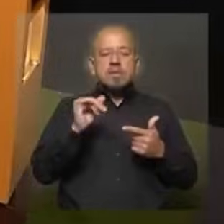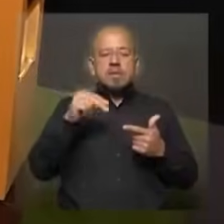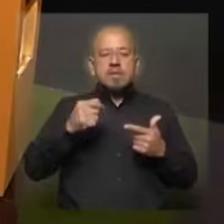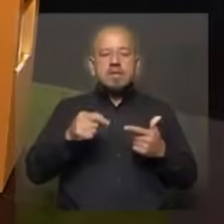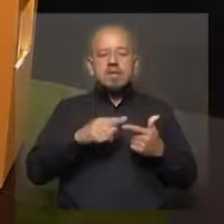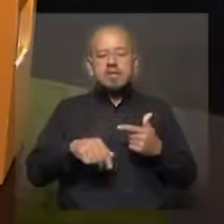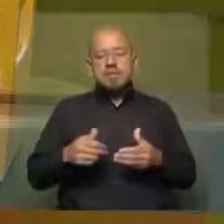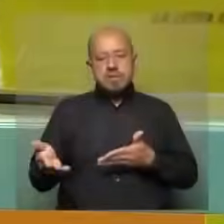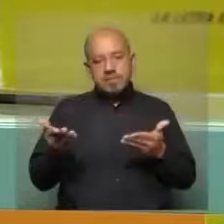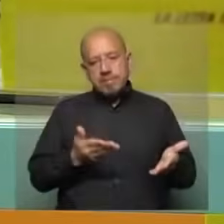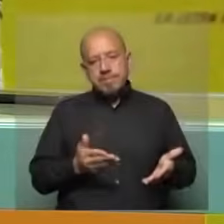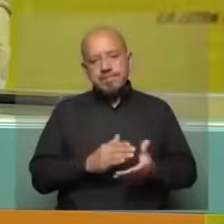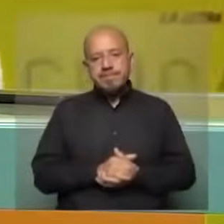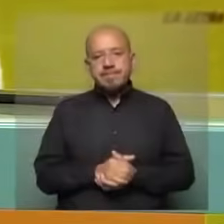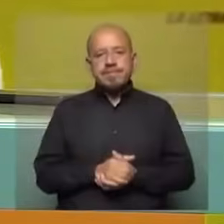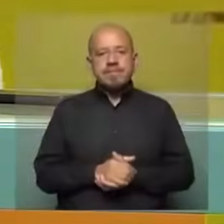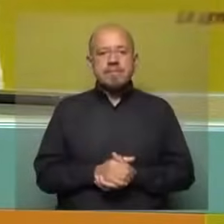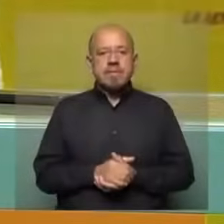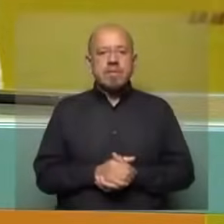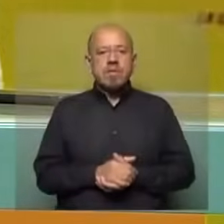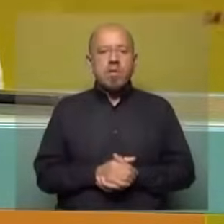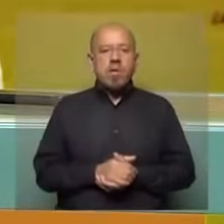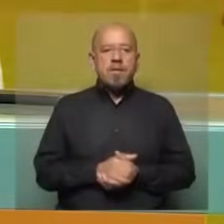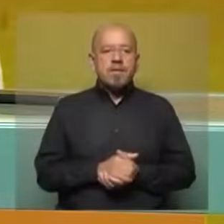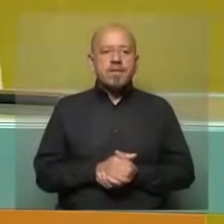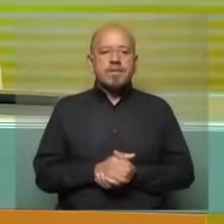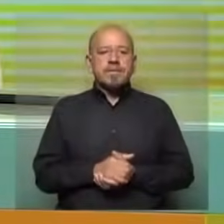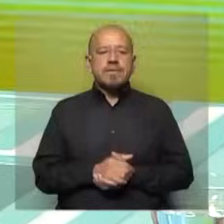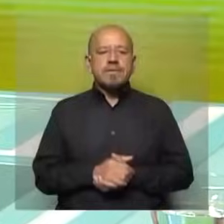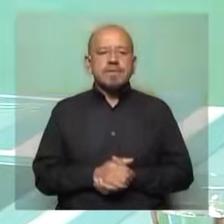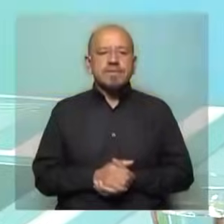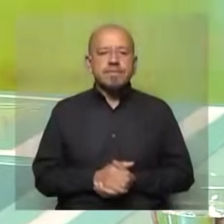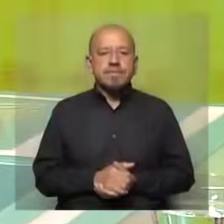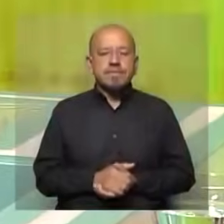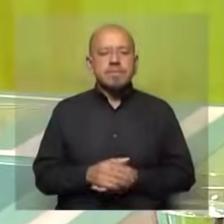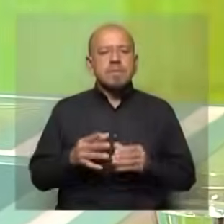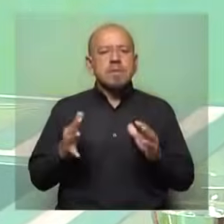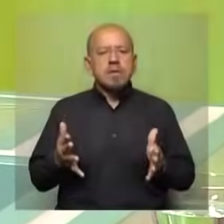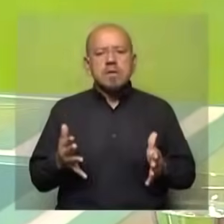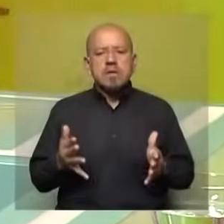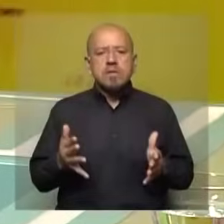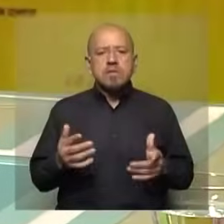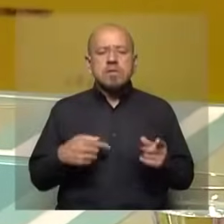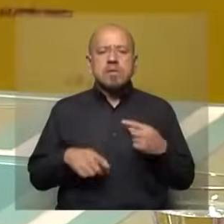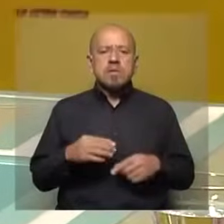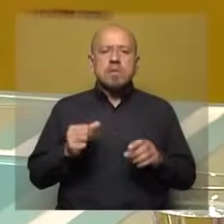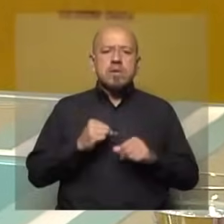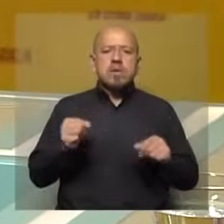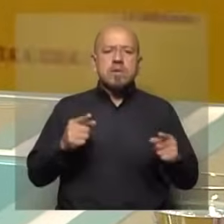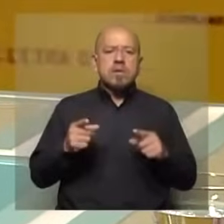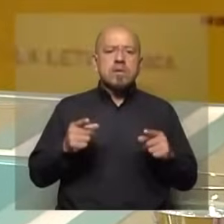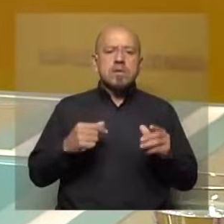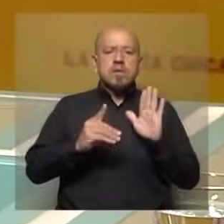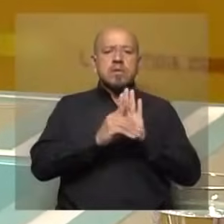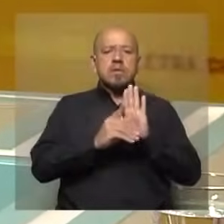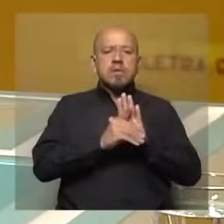Núñez. Bienvenidas ambas, gracias por estar. Muchas gracias. Gracias a ustedes. ¿Qué primera lectura se puede hacer sobre estos datos?